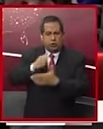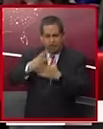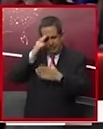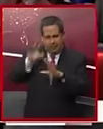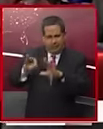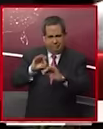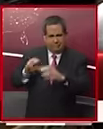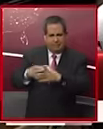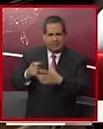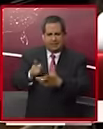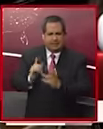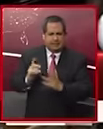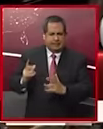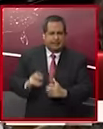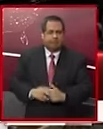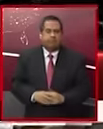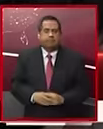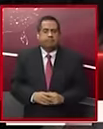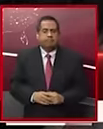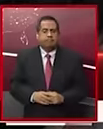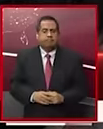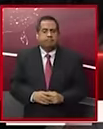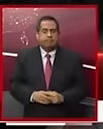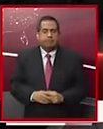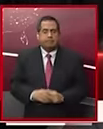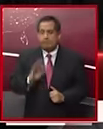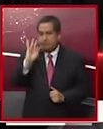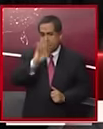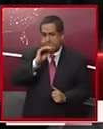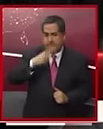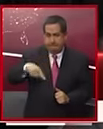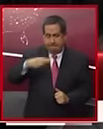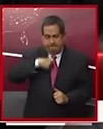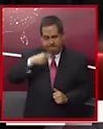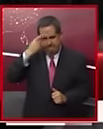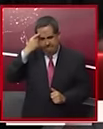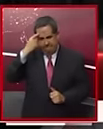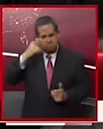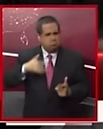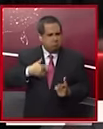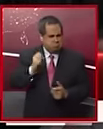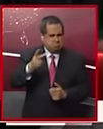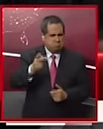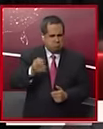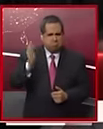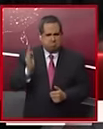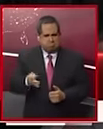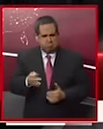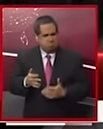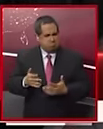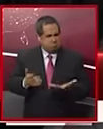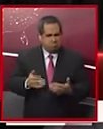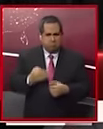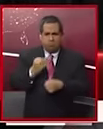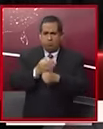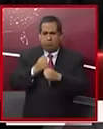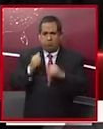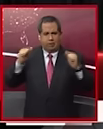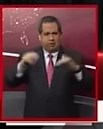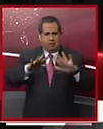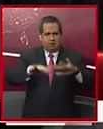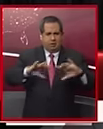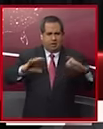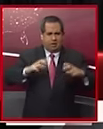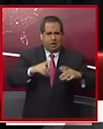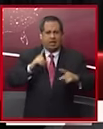Si nosotros admitiéramos que esta asamblea es resultado